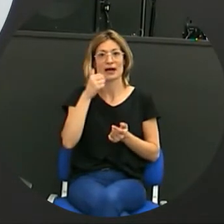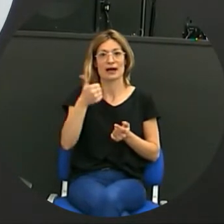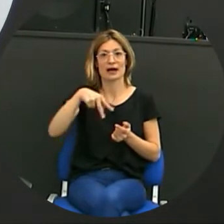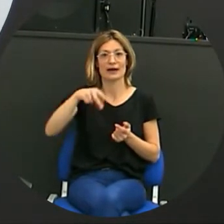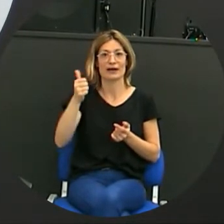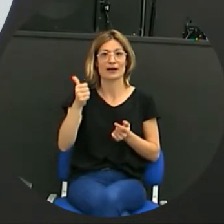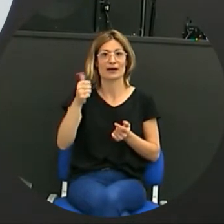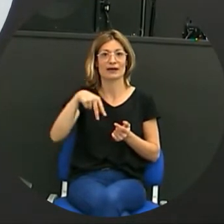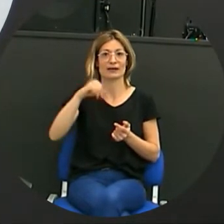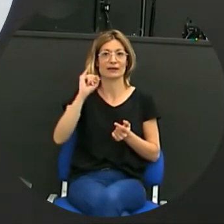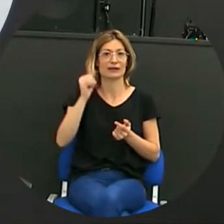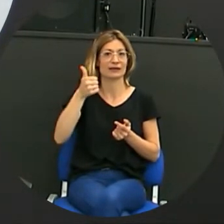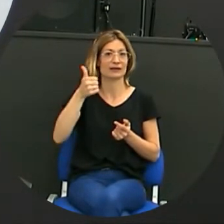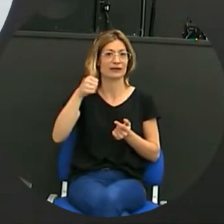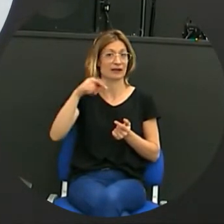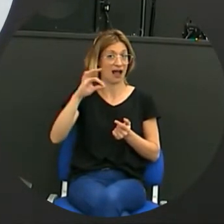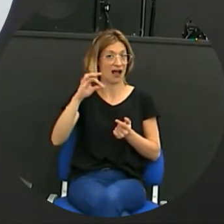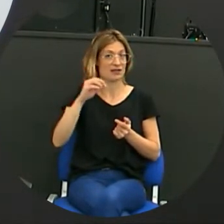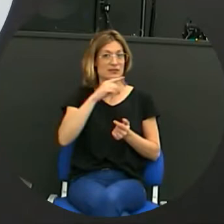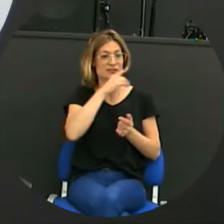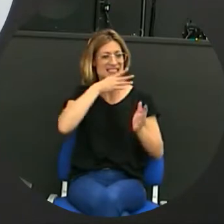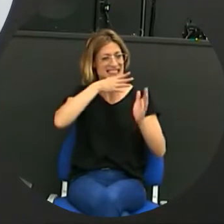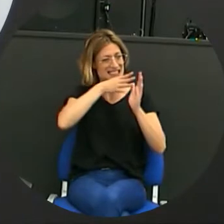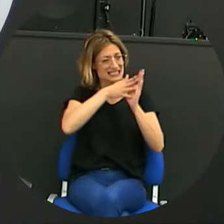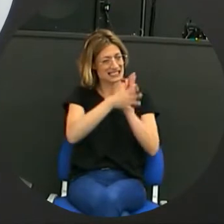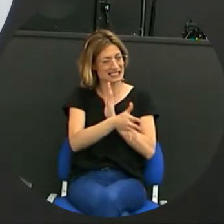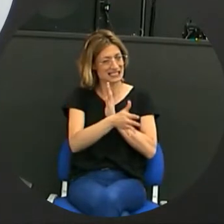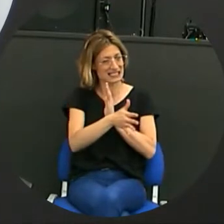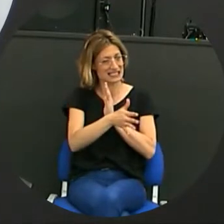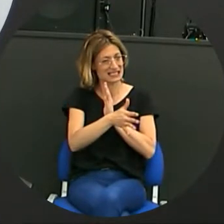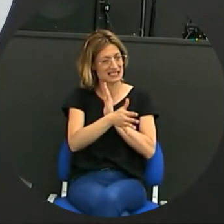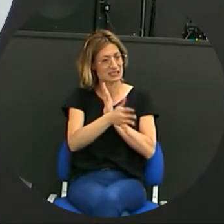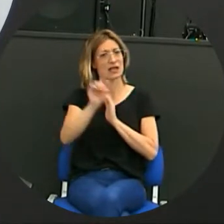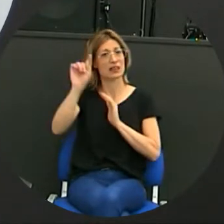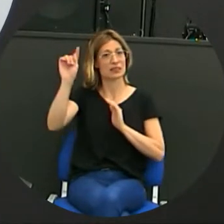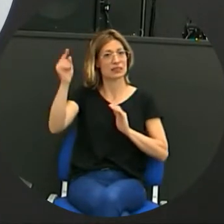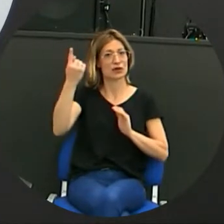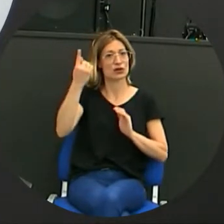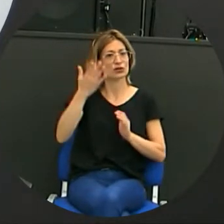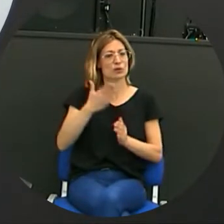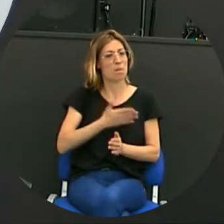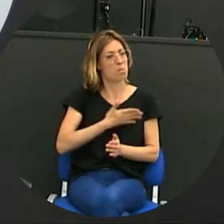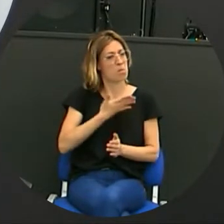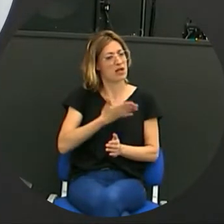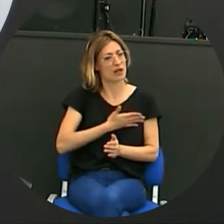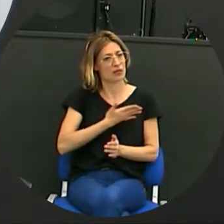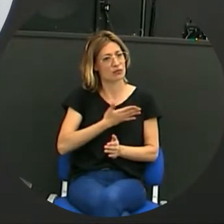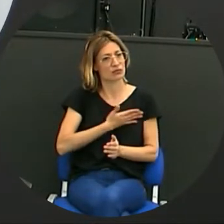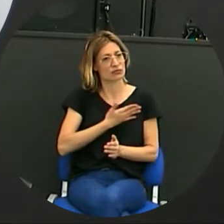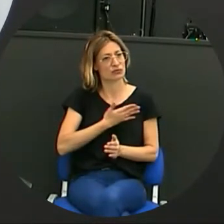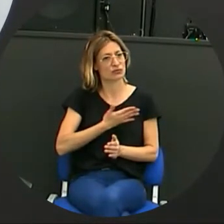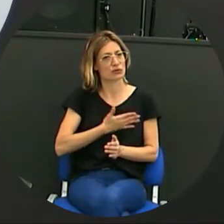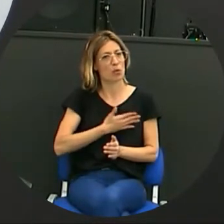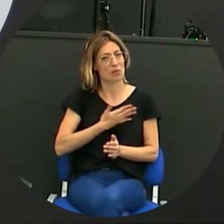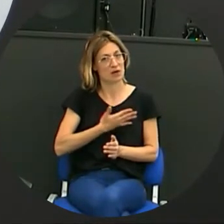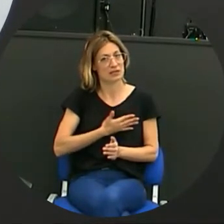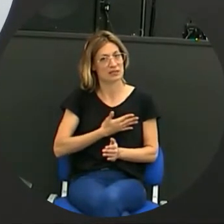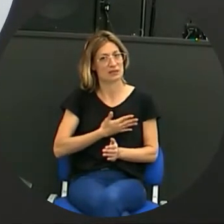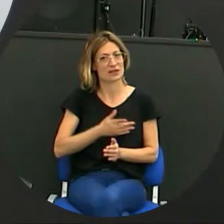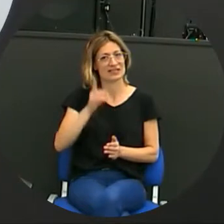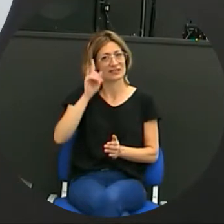es poderoso, que Dios es piadoso, que Dios es compasivo, que Dios